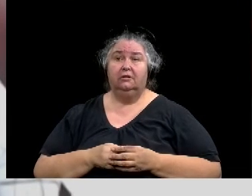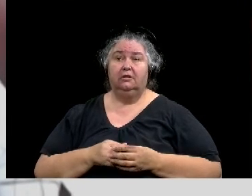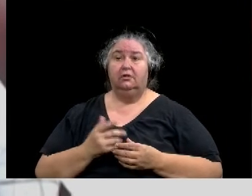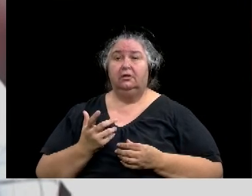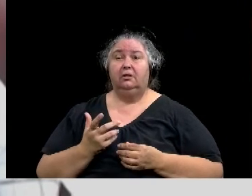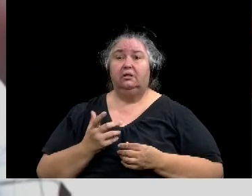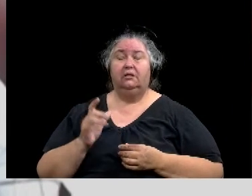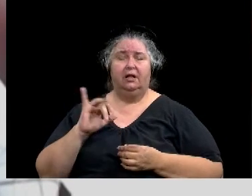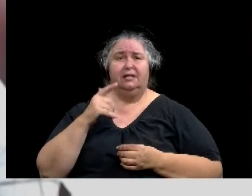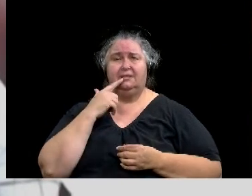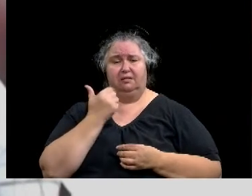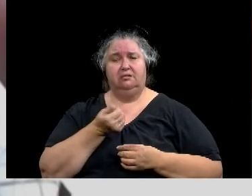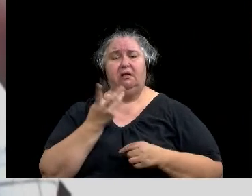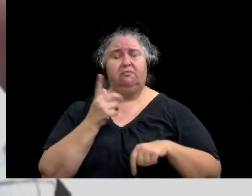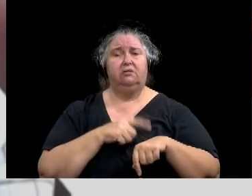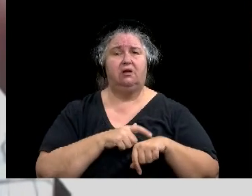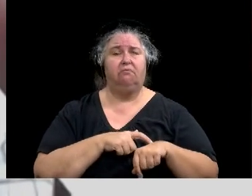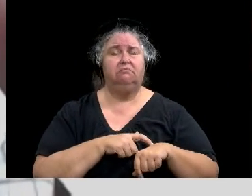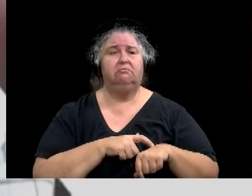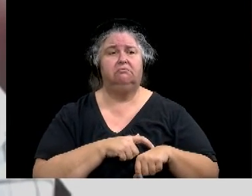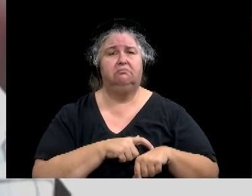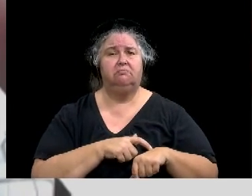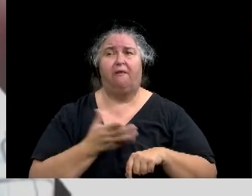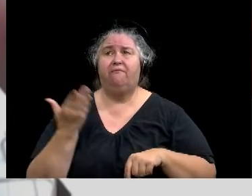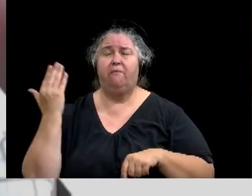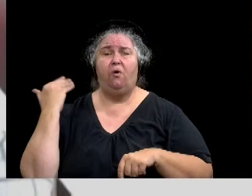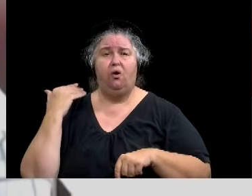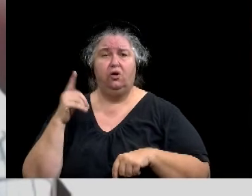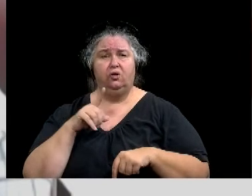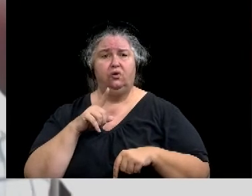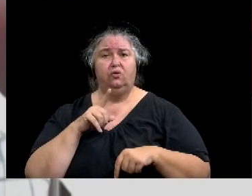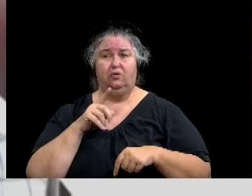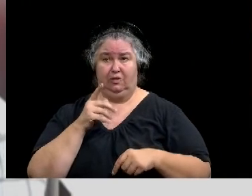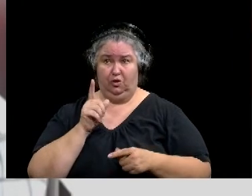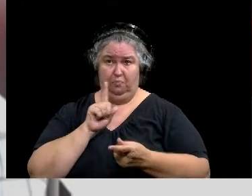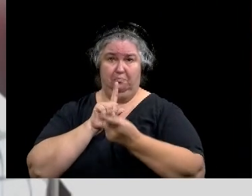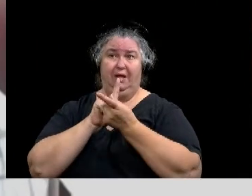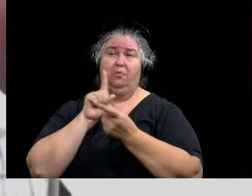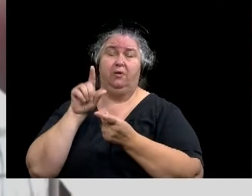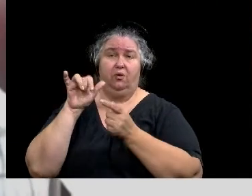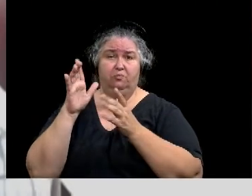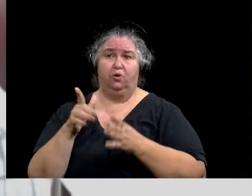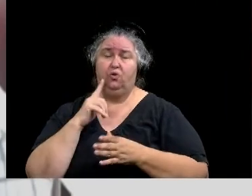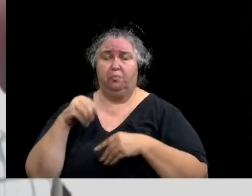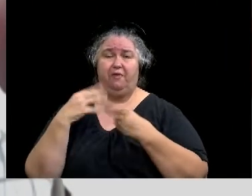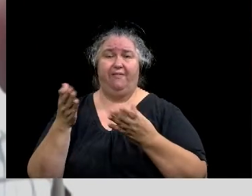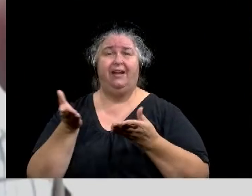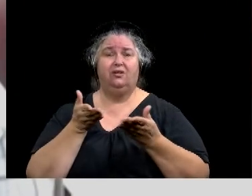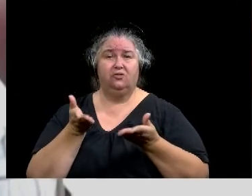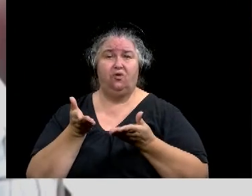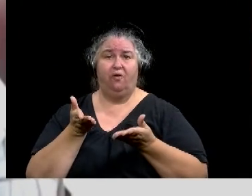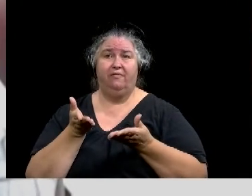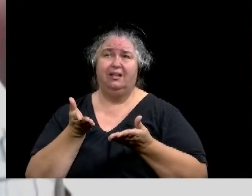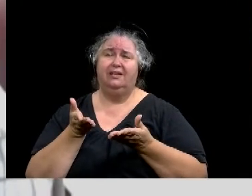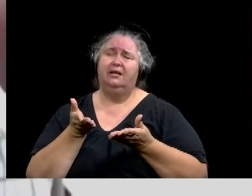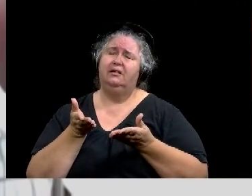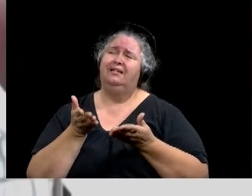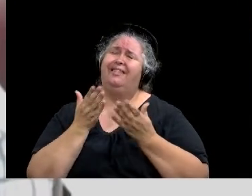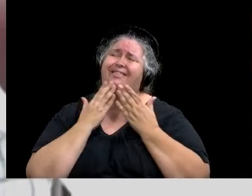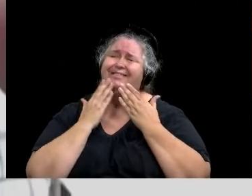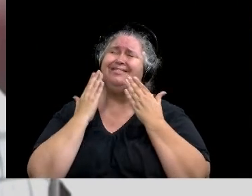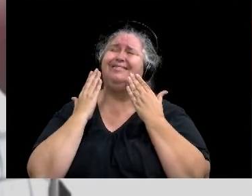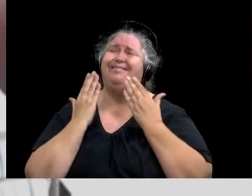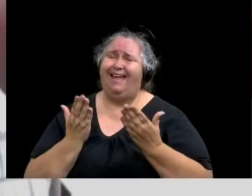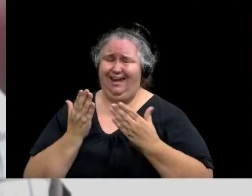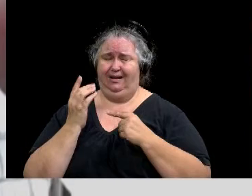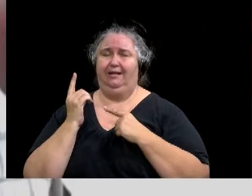es algo cansado que también como les he dicho qué las personas que están proveyendo